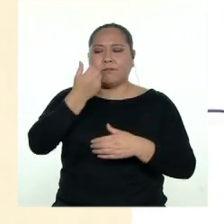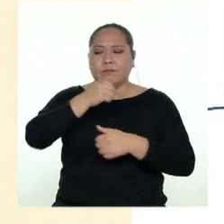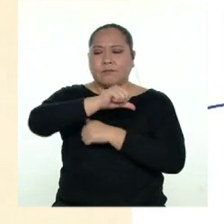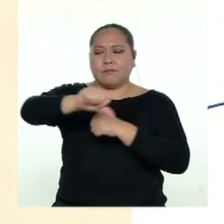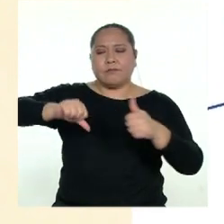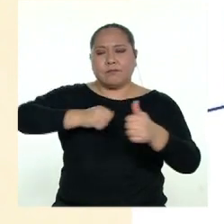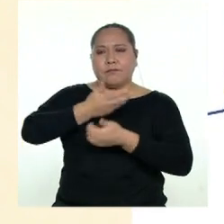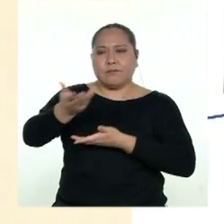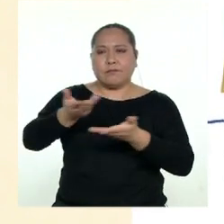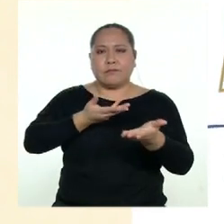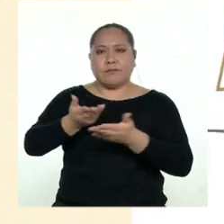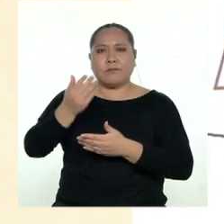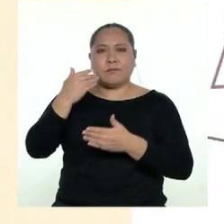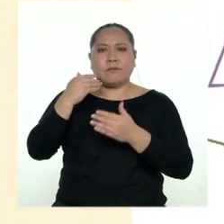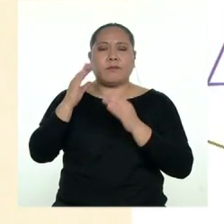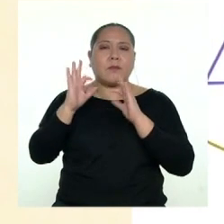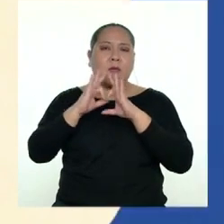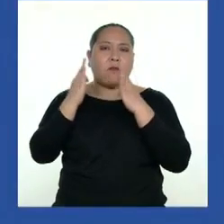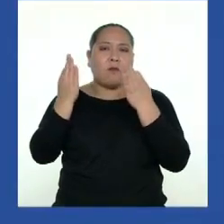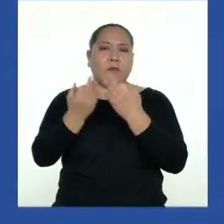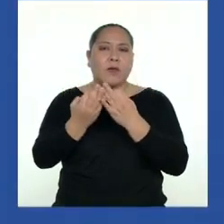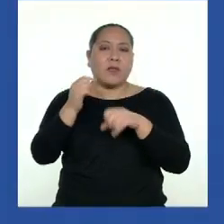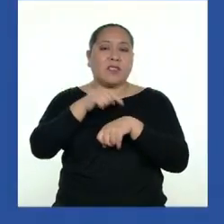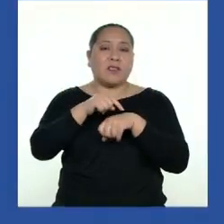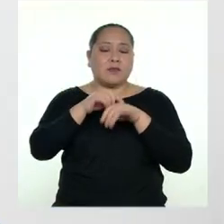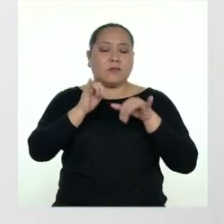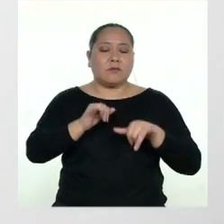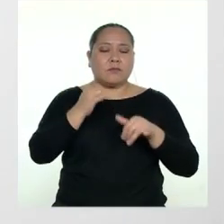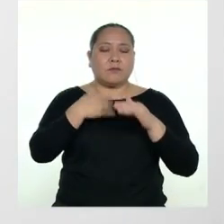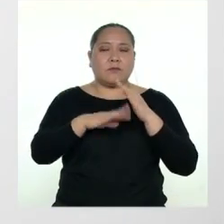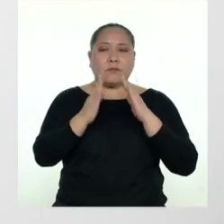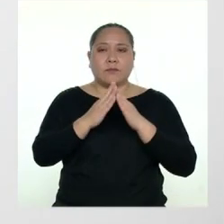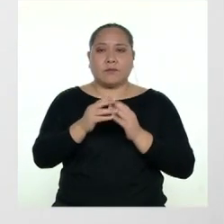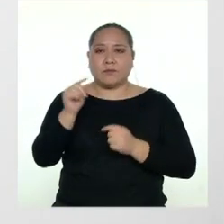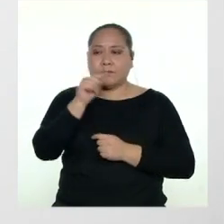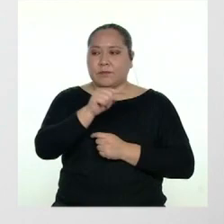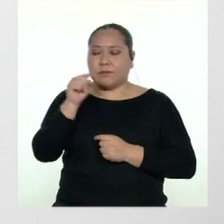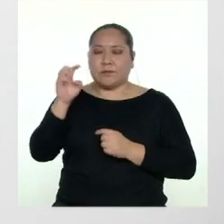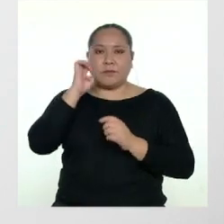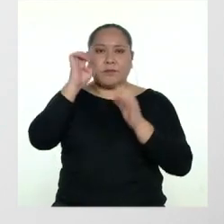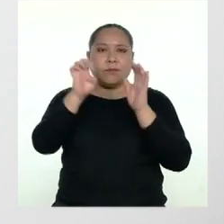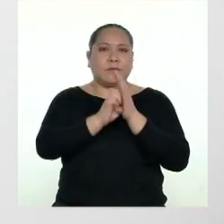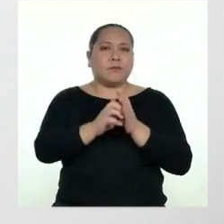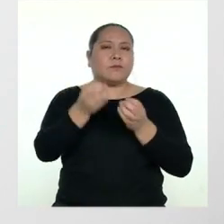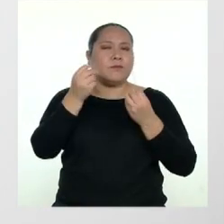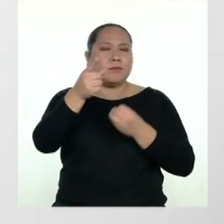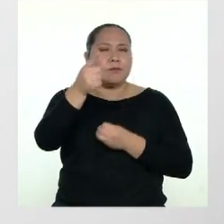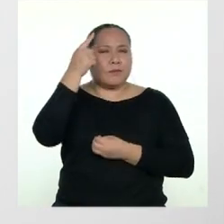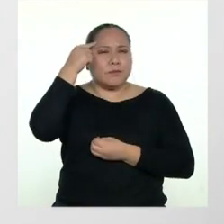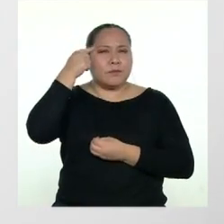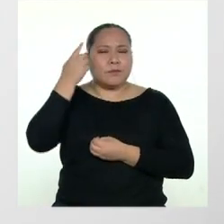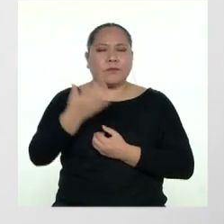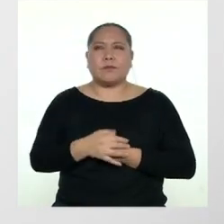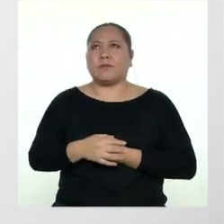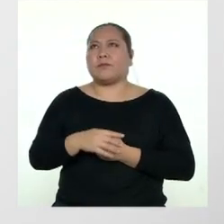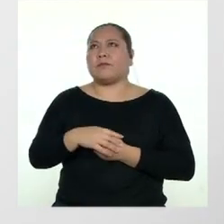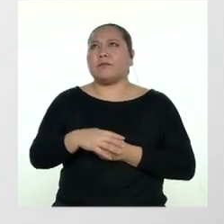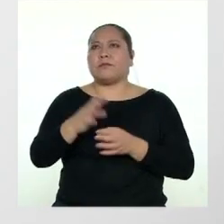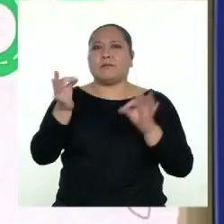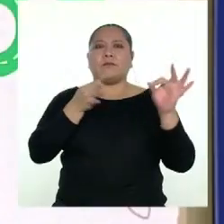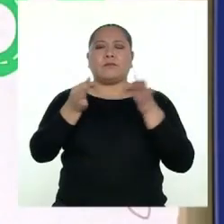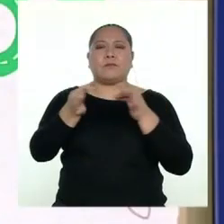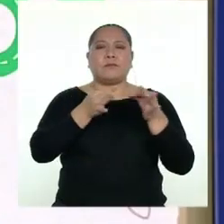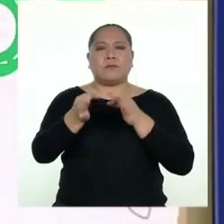en familia durante el aislamiento. A partir de estos ejemplos, ¿cómo creen que podemos definir la